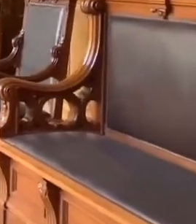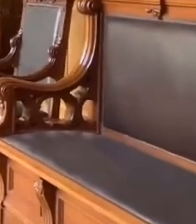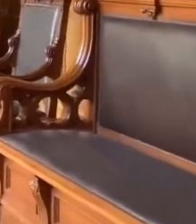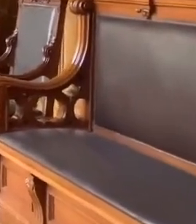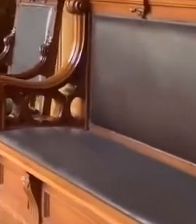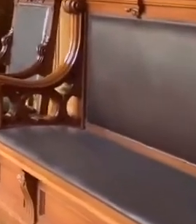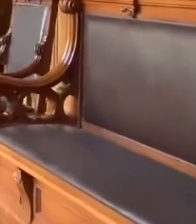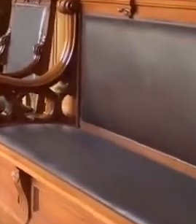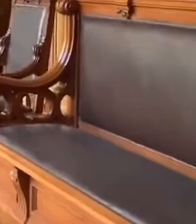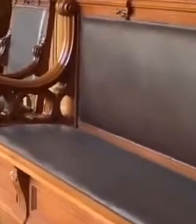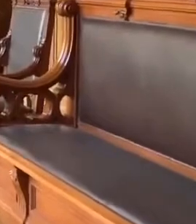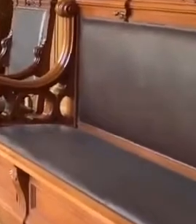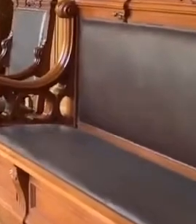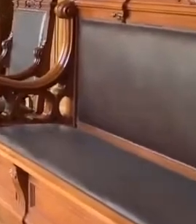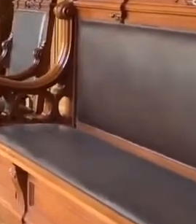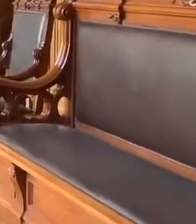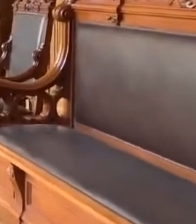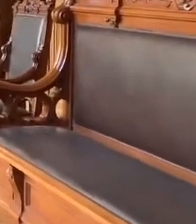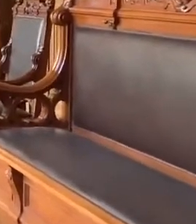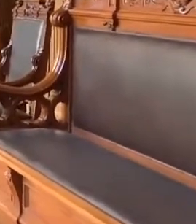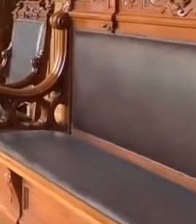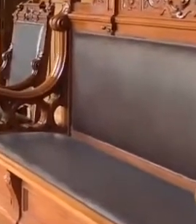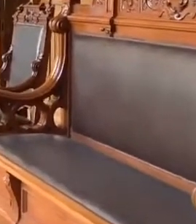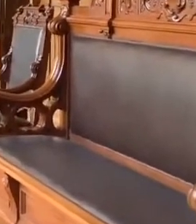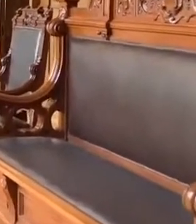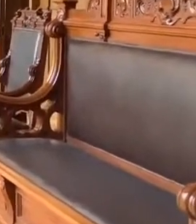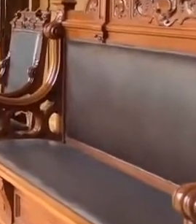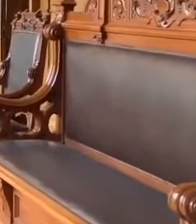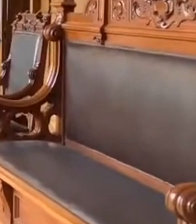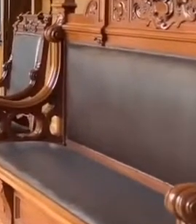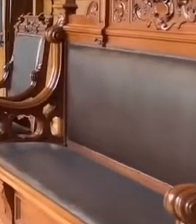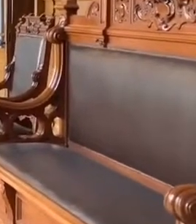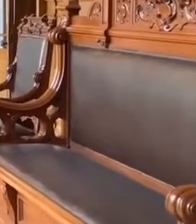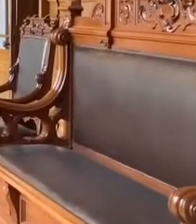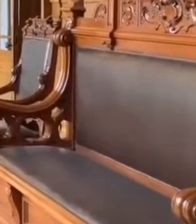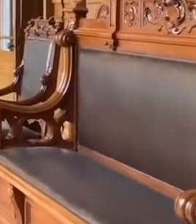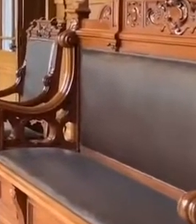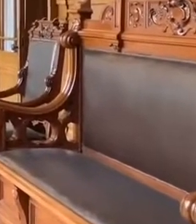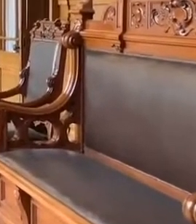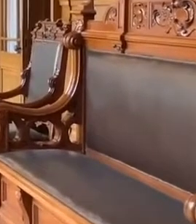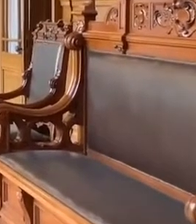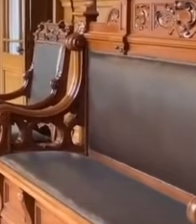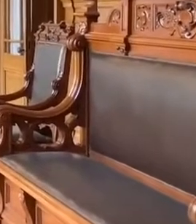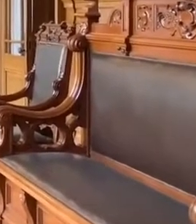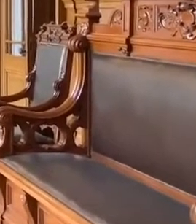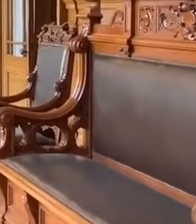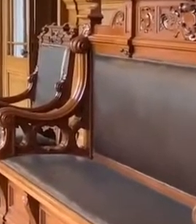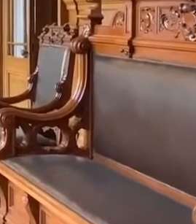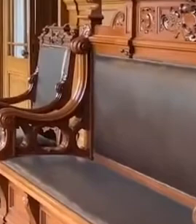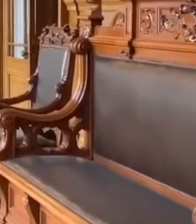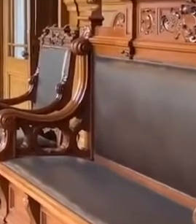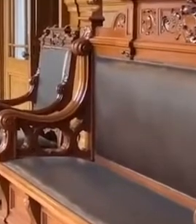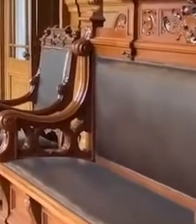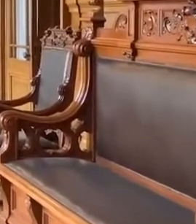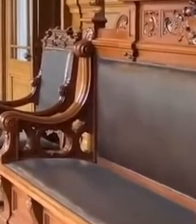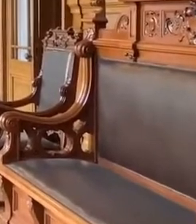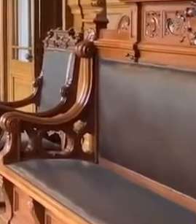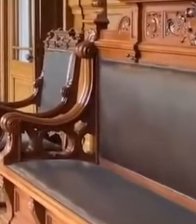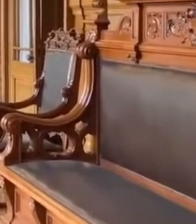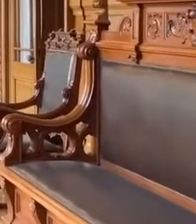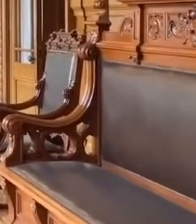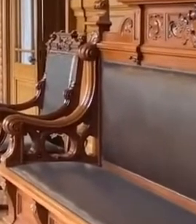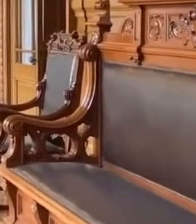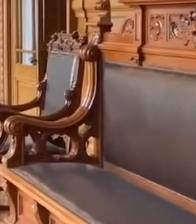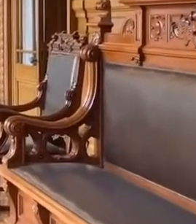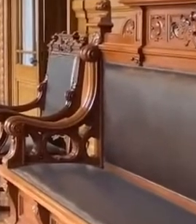portado otra ropa. Eso sí, he estado trabajando, he estado muy pendiente de todos